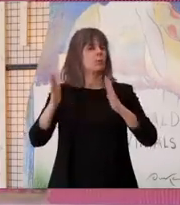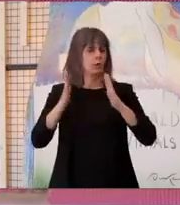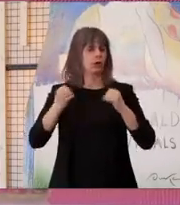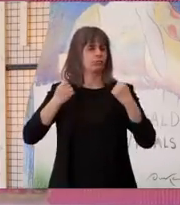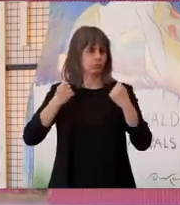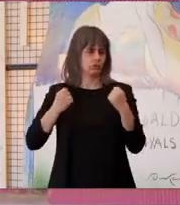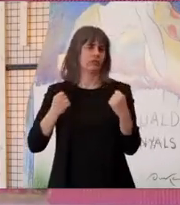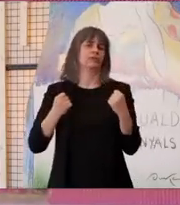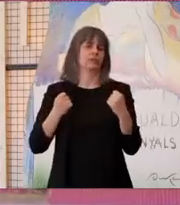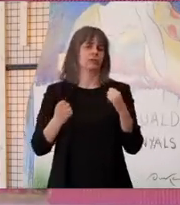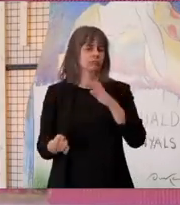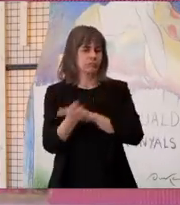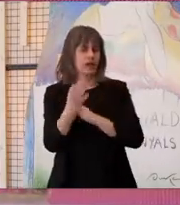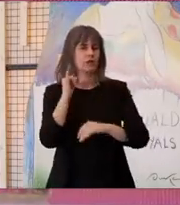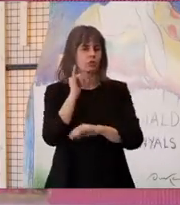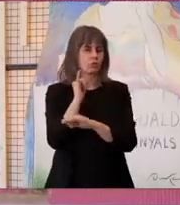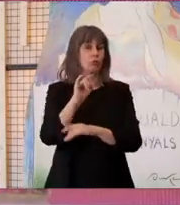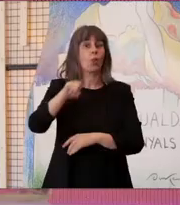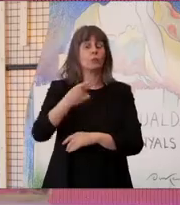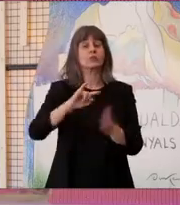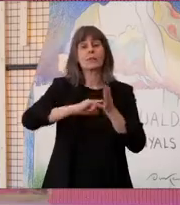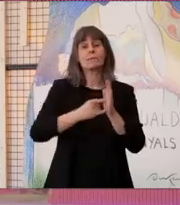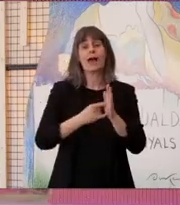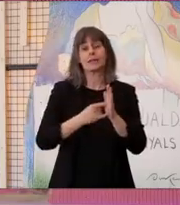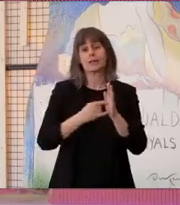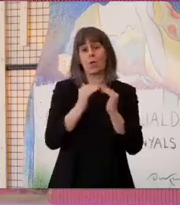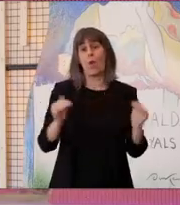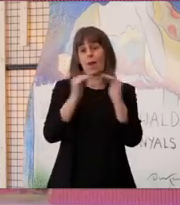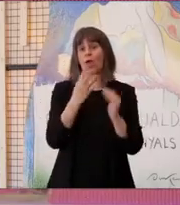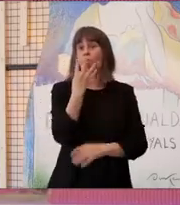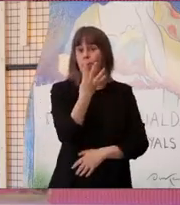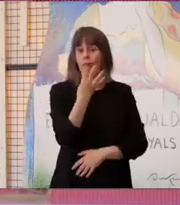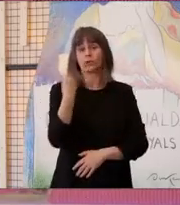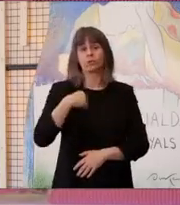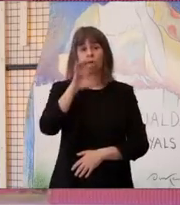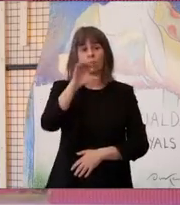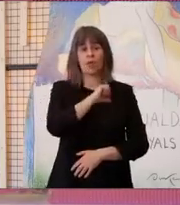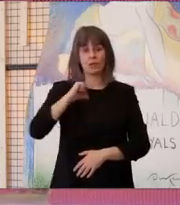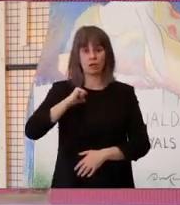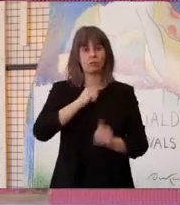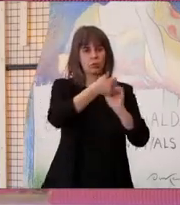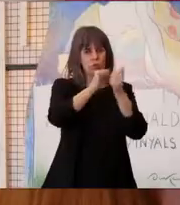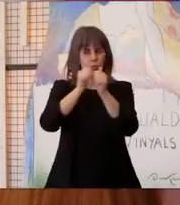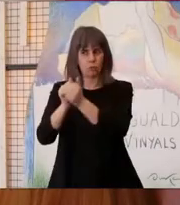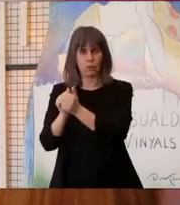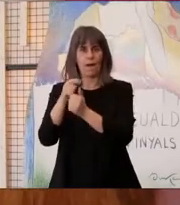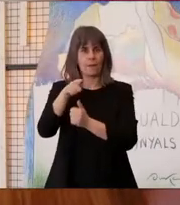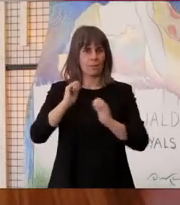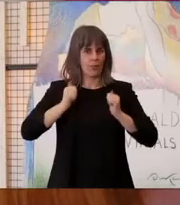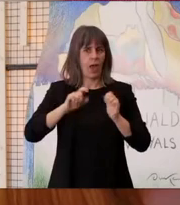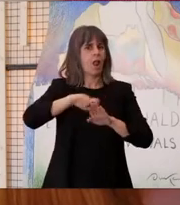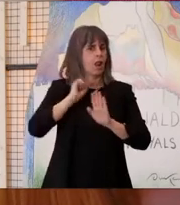los planes todos los cuatro planes de igualdad se replican las comunidades vinieron las grandes leyes que